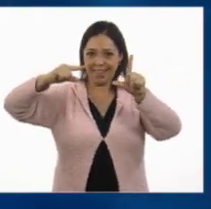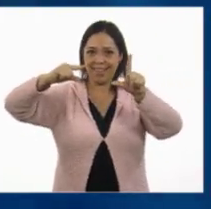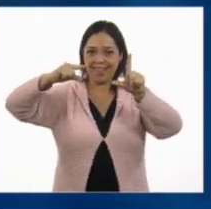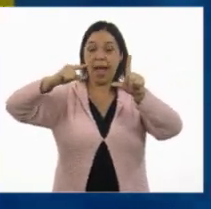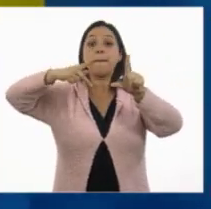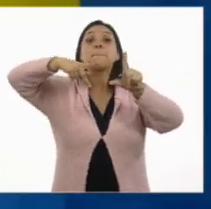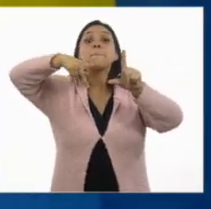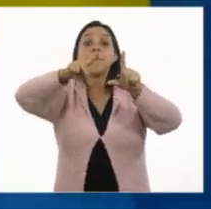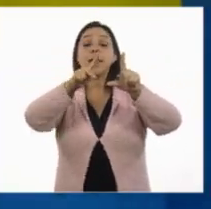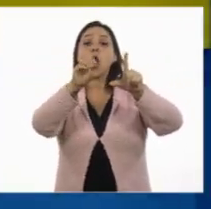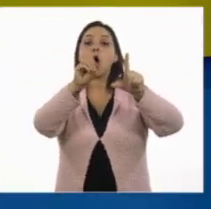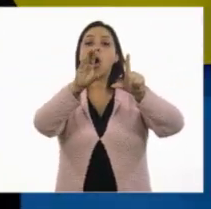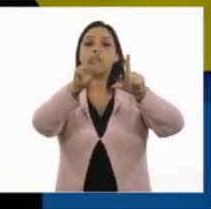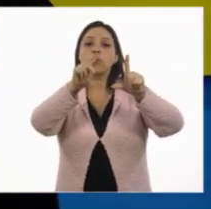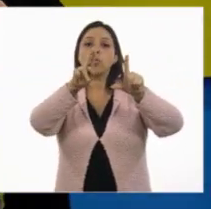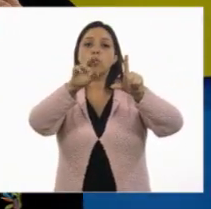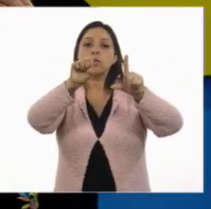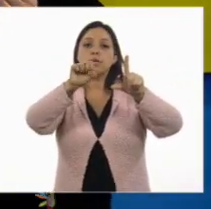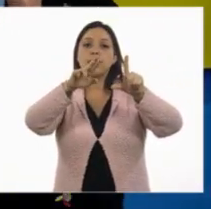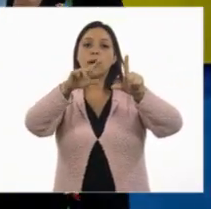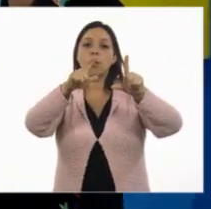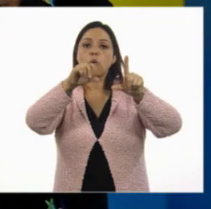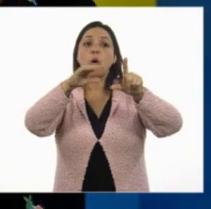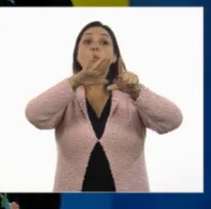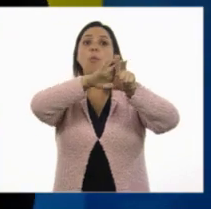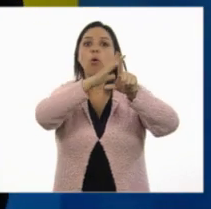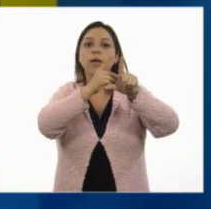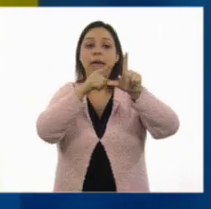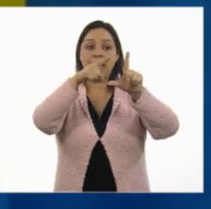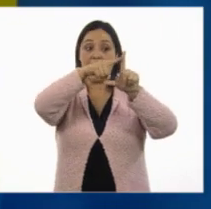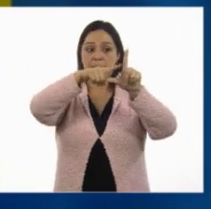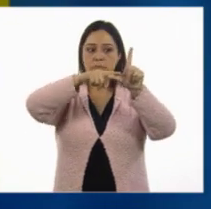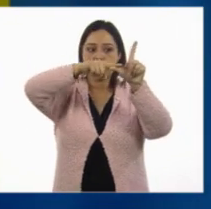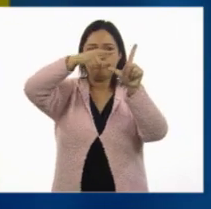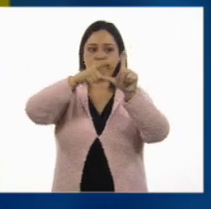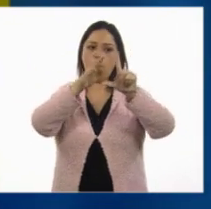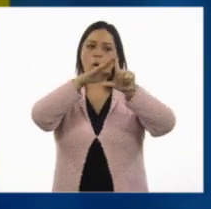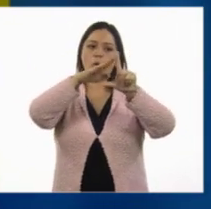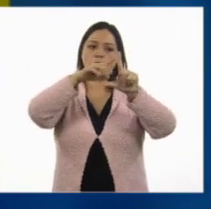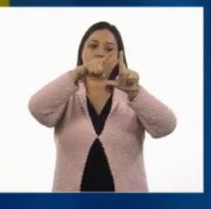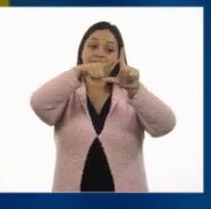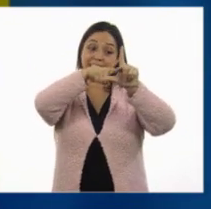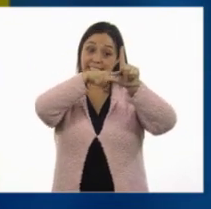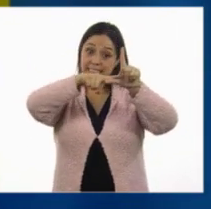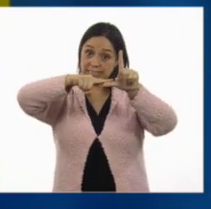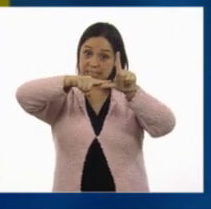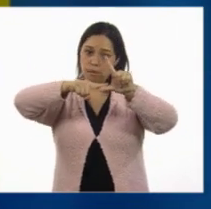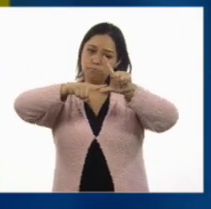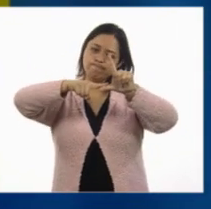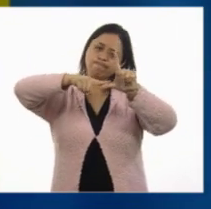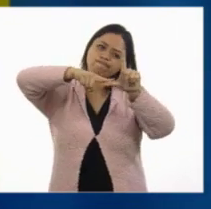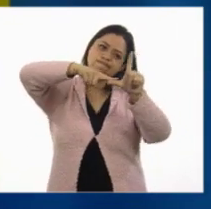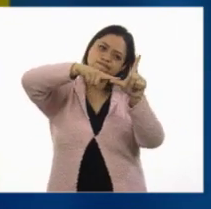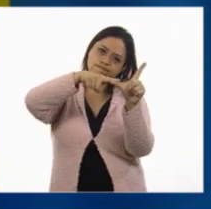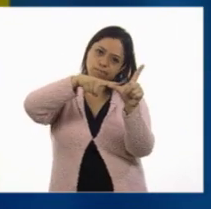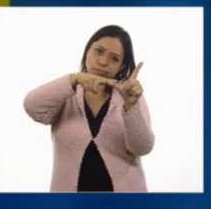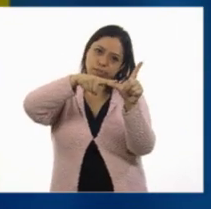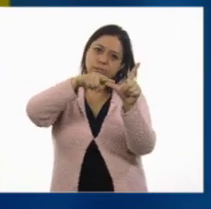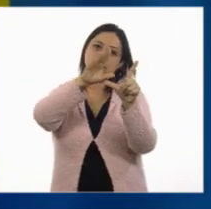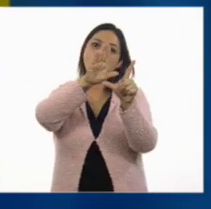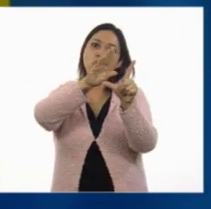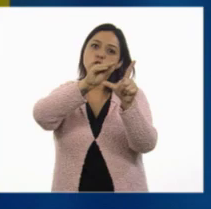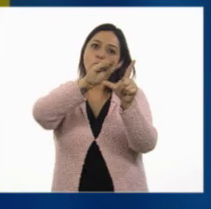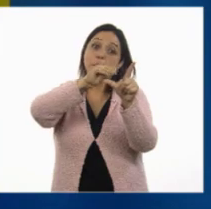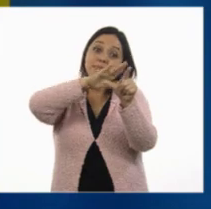que es obtusángulo. ¿Por qué? Porque uno de sus ángulos mide más de 90 grados. ¿Sale? Bien,